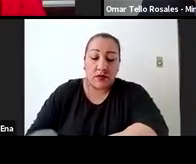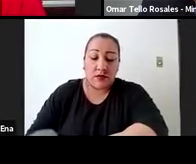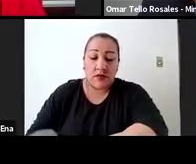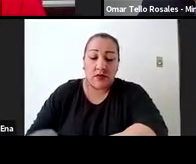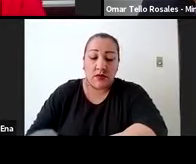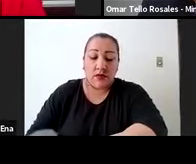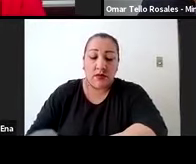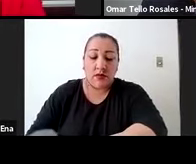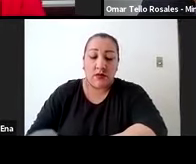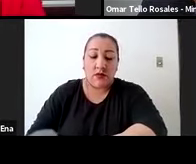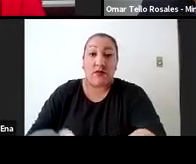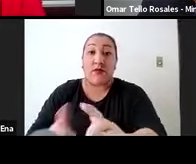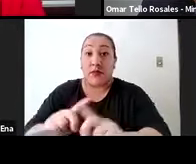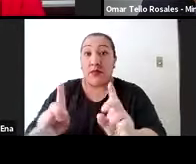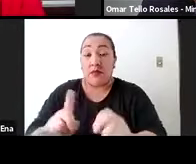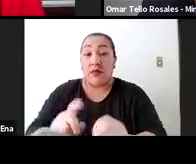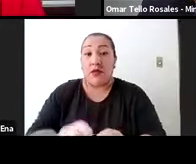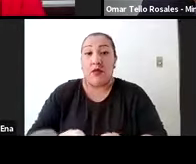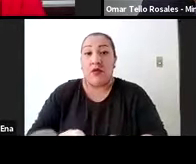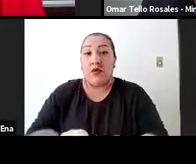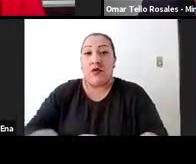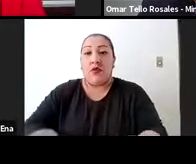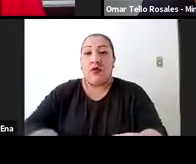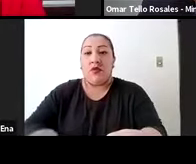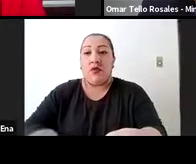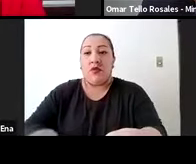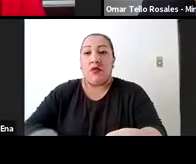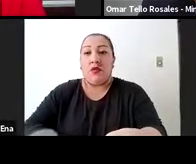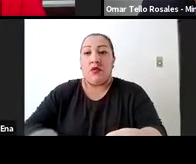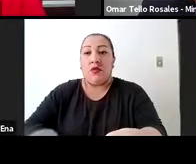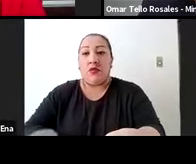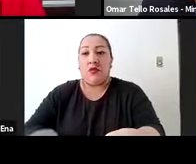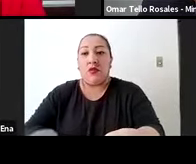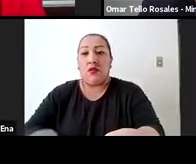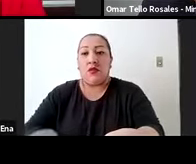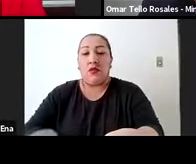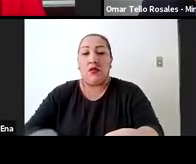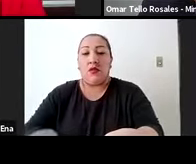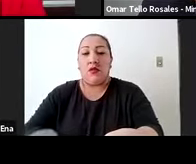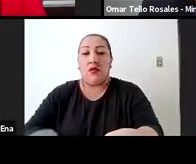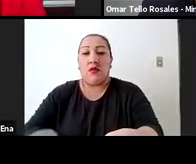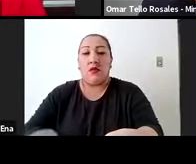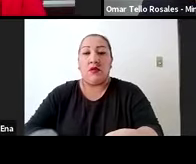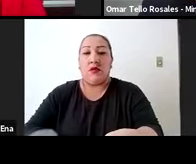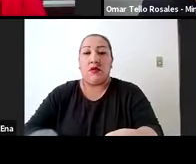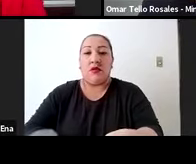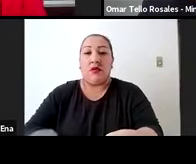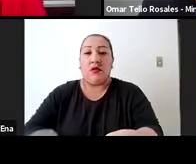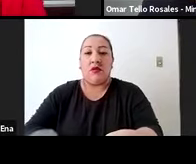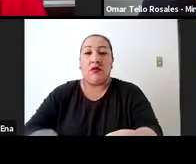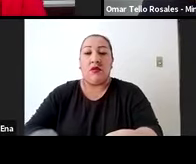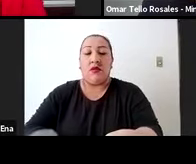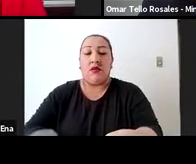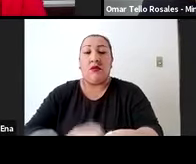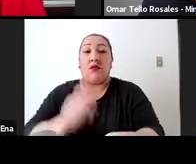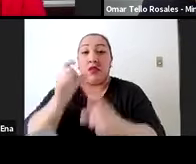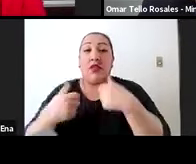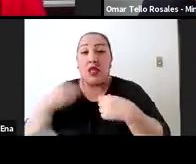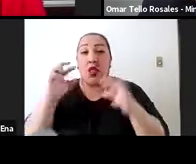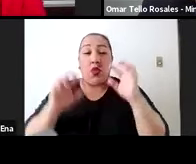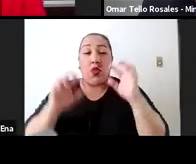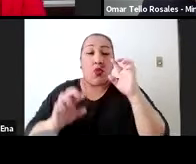los ciudadanos tienen una cierta suspicacia y duda. Por ejemplo, pregunta este señor por qué